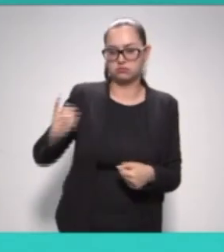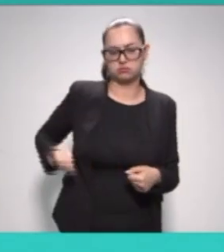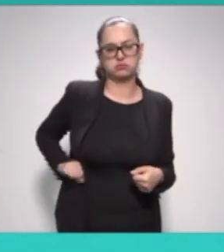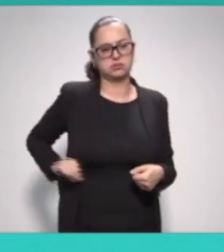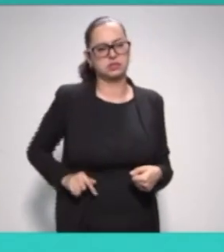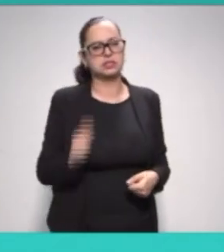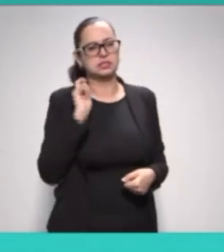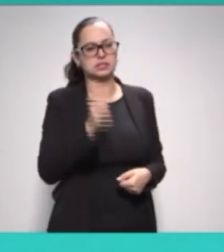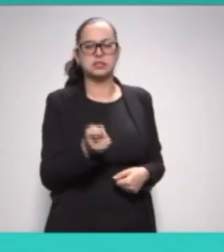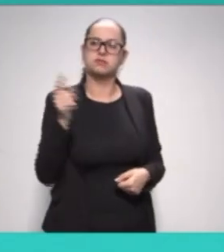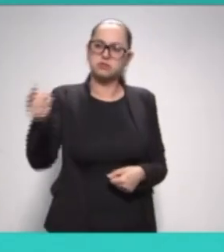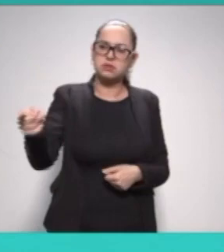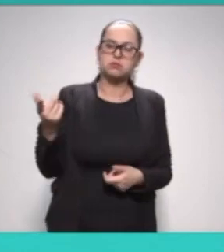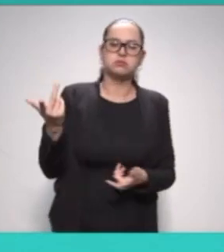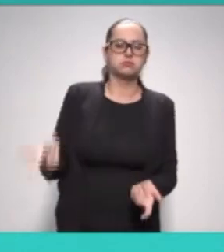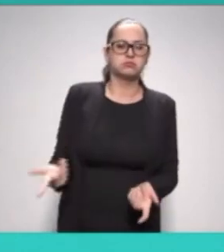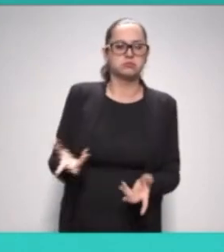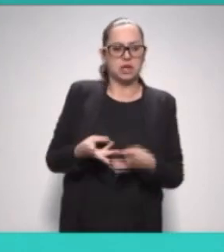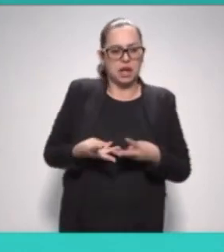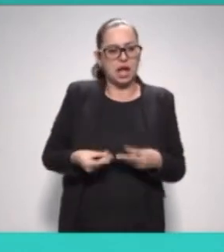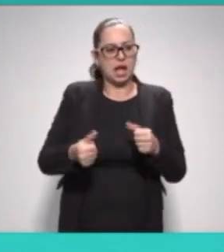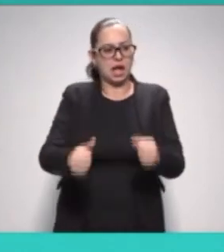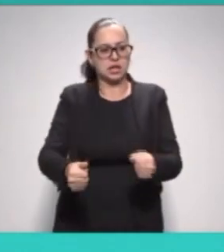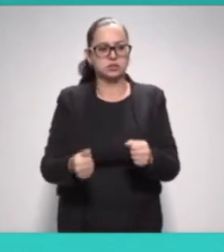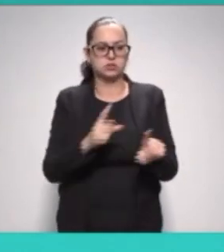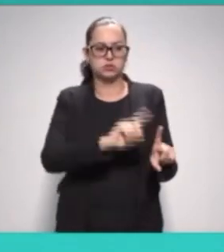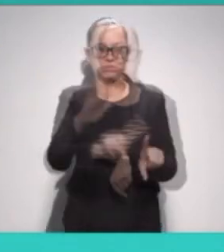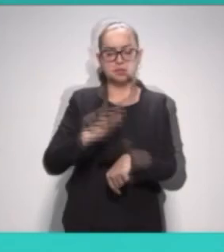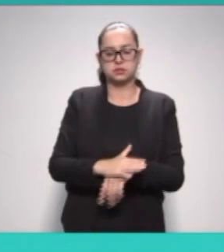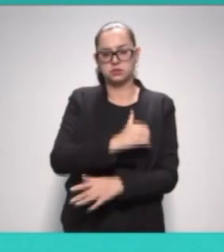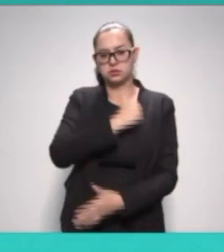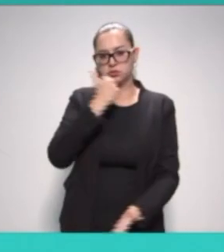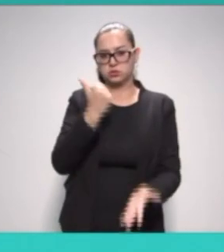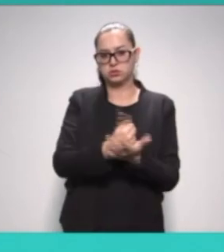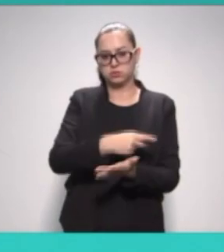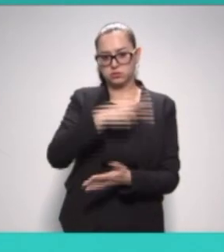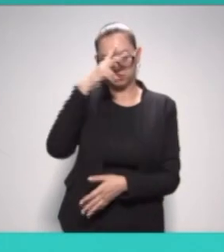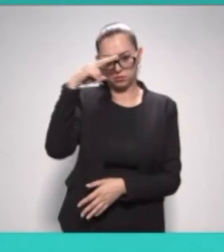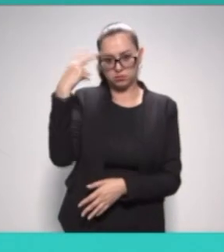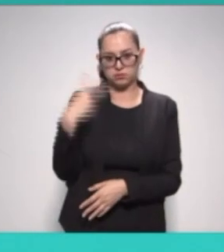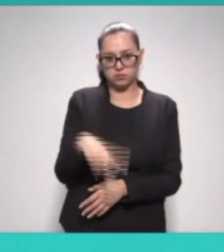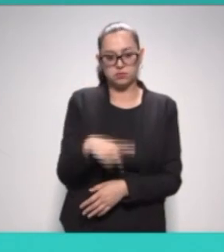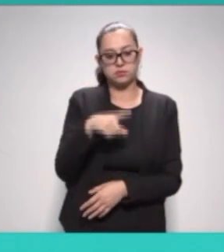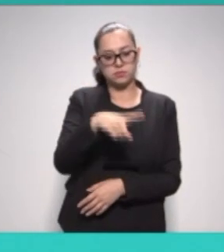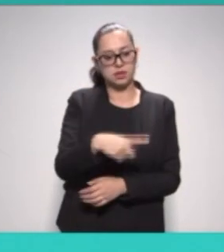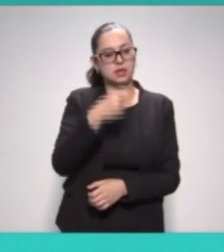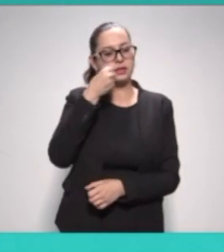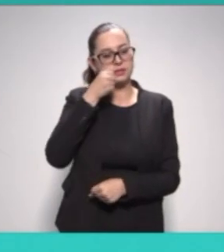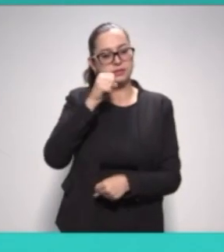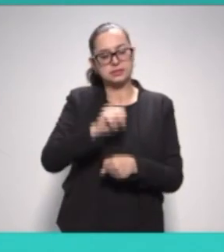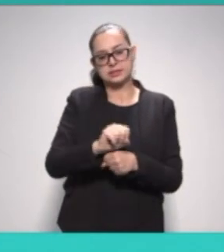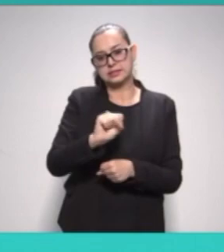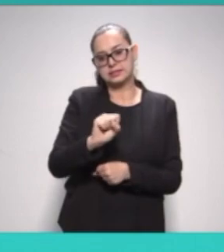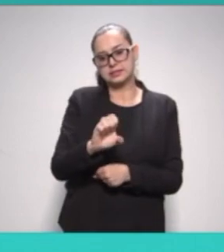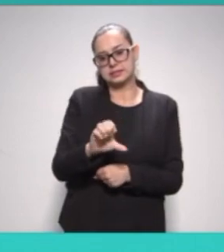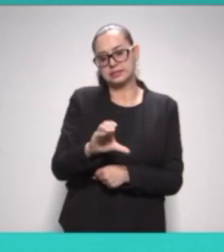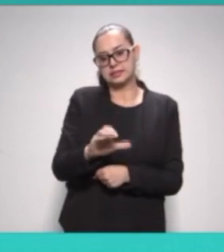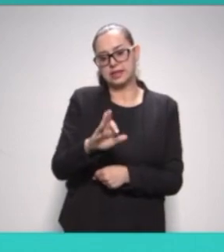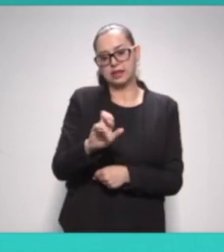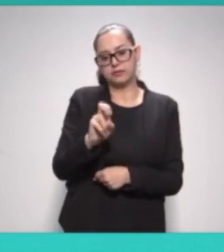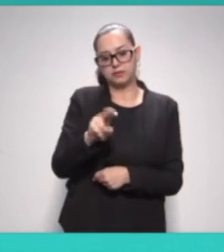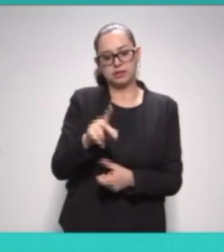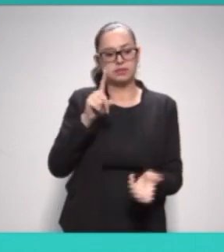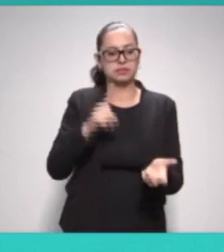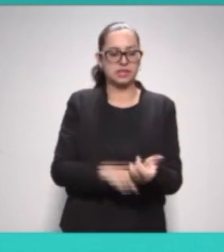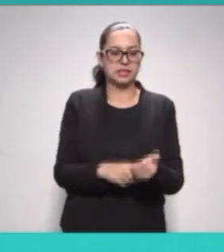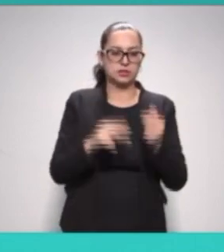finanzas de la ciudad de mexico y le instruyó a asumir competencia y realizar el procedimiento de búsqueda correspondiente a fin de emitir la respuesta que en derecho